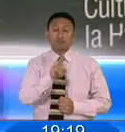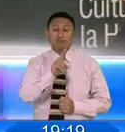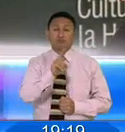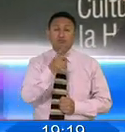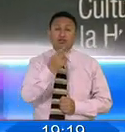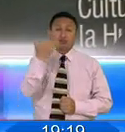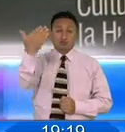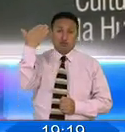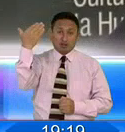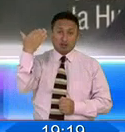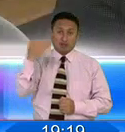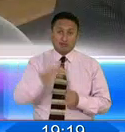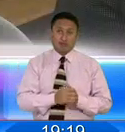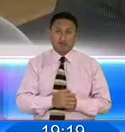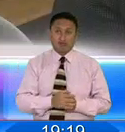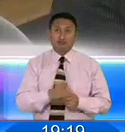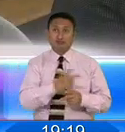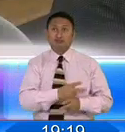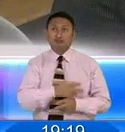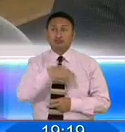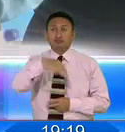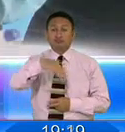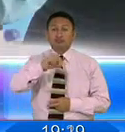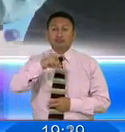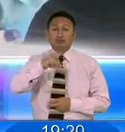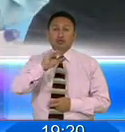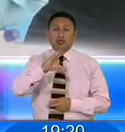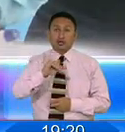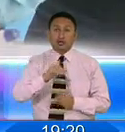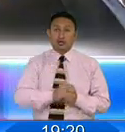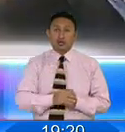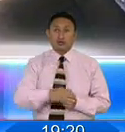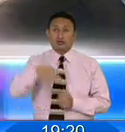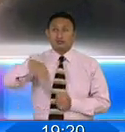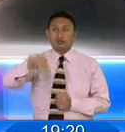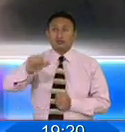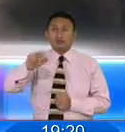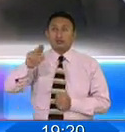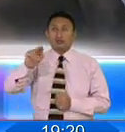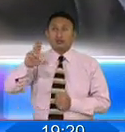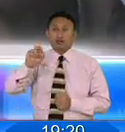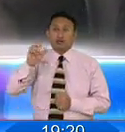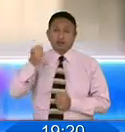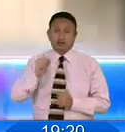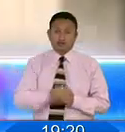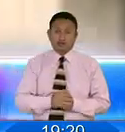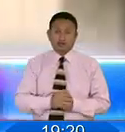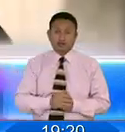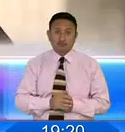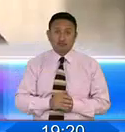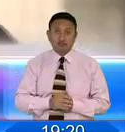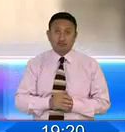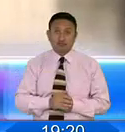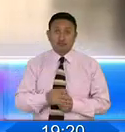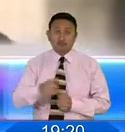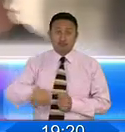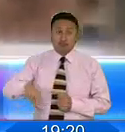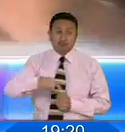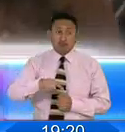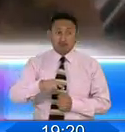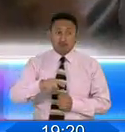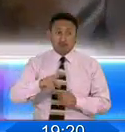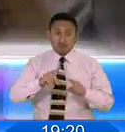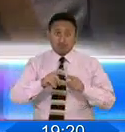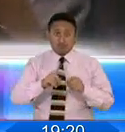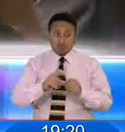Santiago Guarderas y los ediles Mónica Sandoval y Fernando Morales. Este último dijo que los miembros no tienen motivo para excusarse, ya